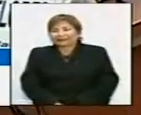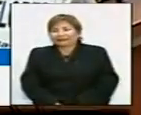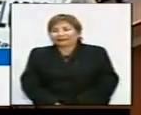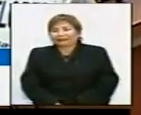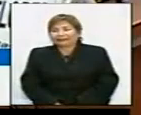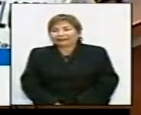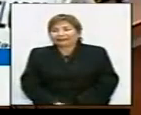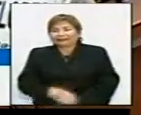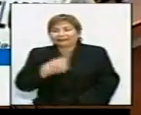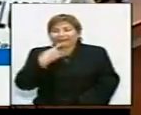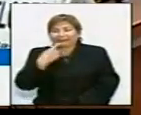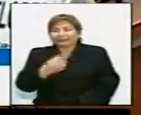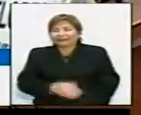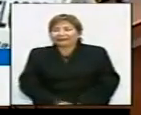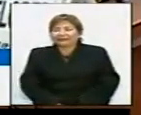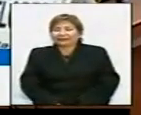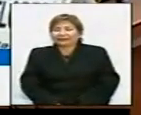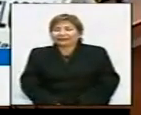también se ha dicho